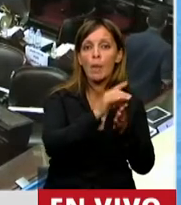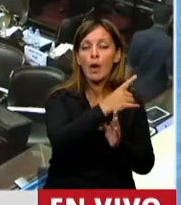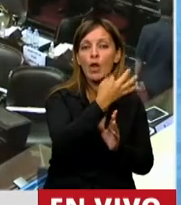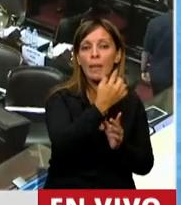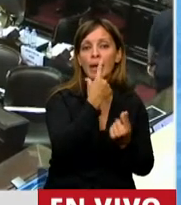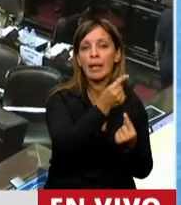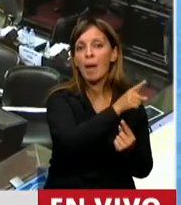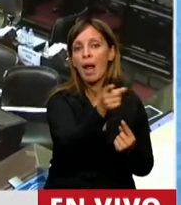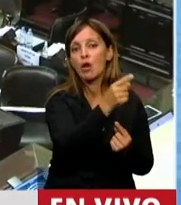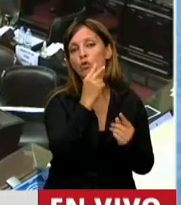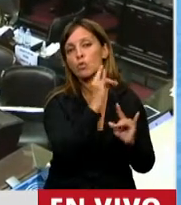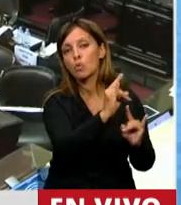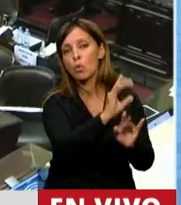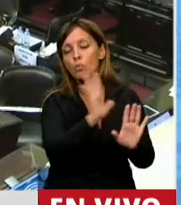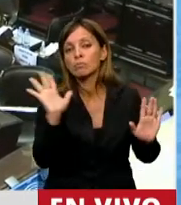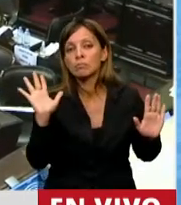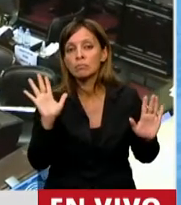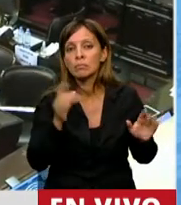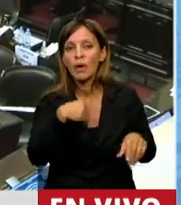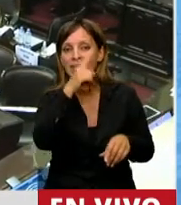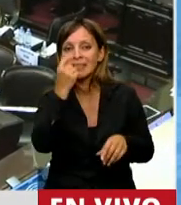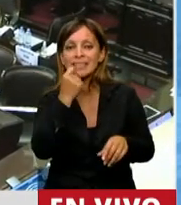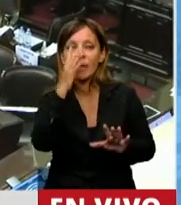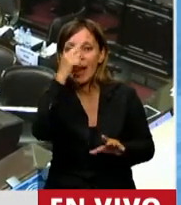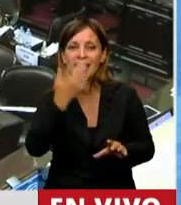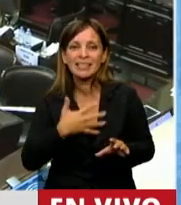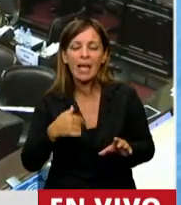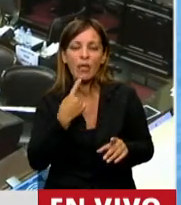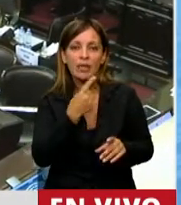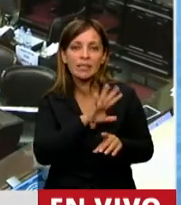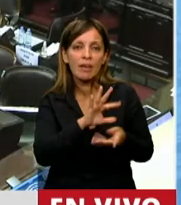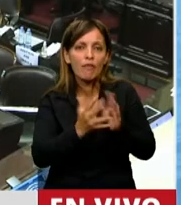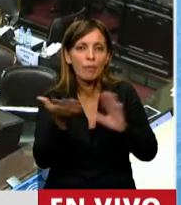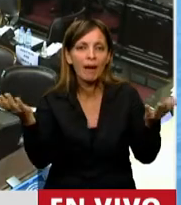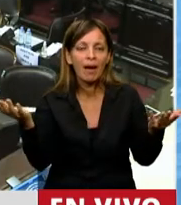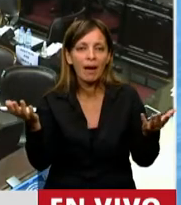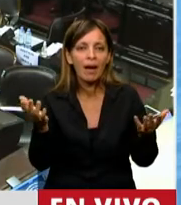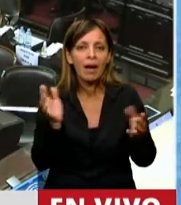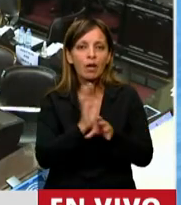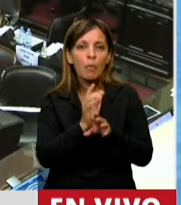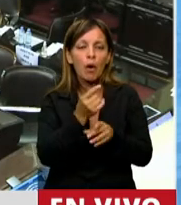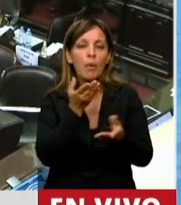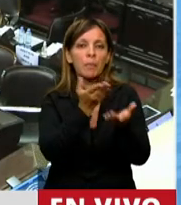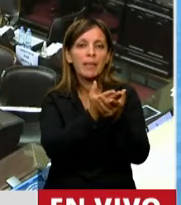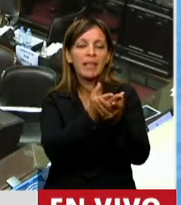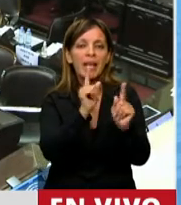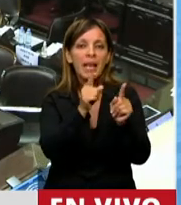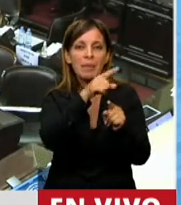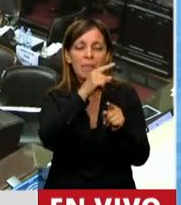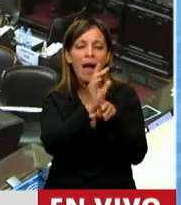del primero si el Estado invoca esa circunstancia, operando de hecho una subrogación que se suprime en la